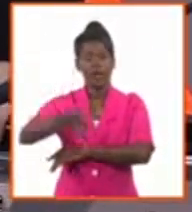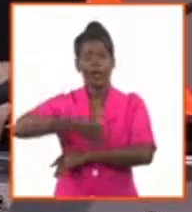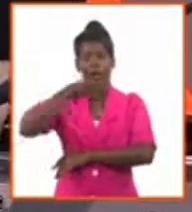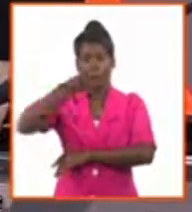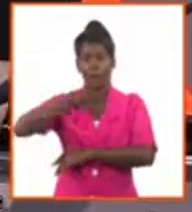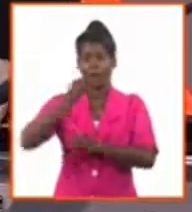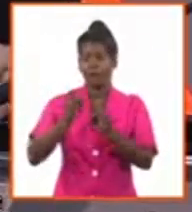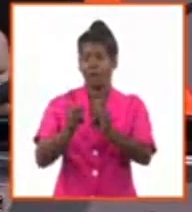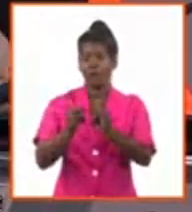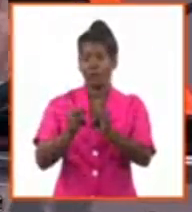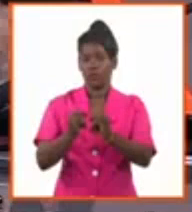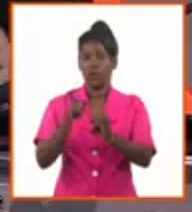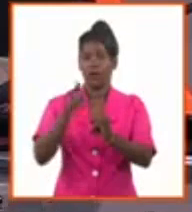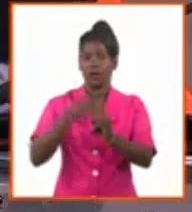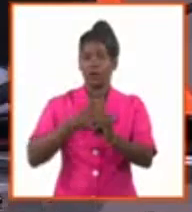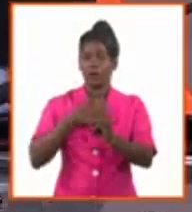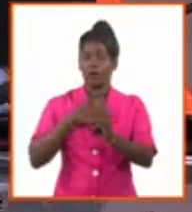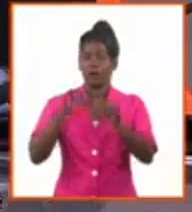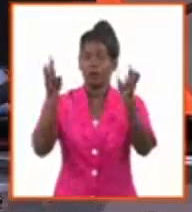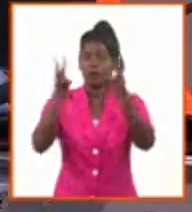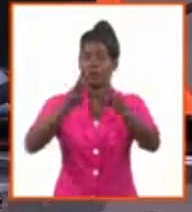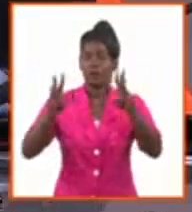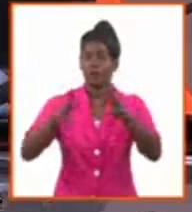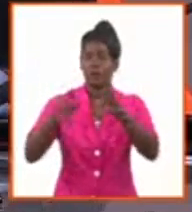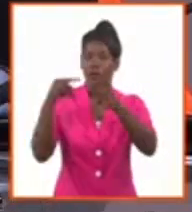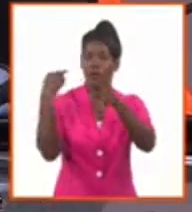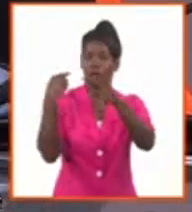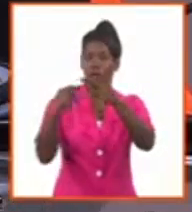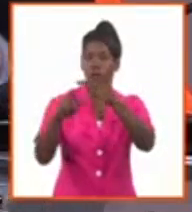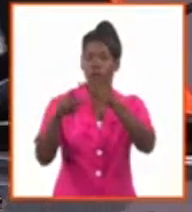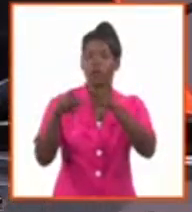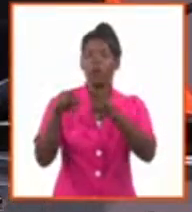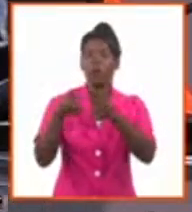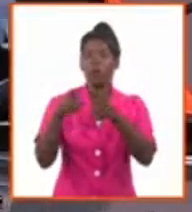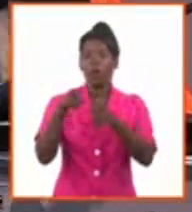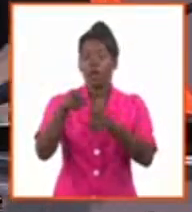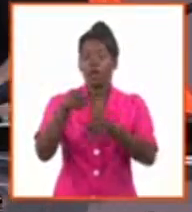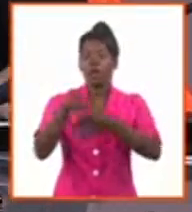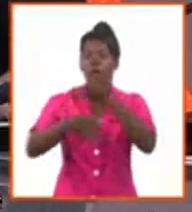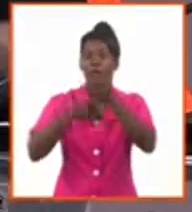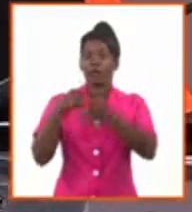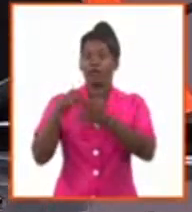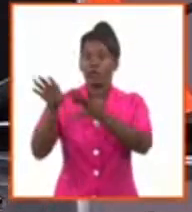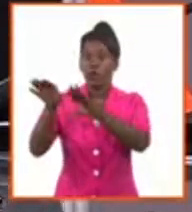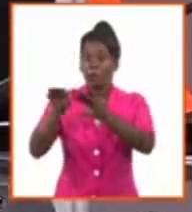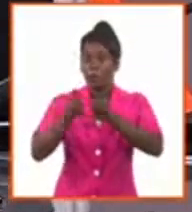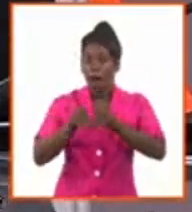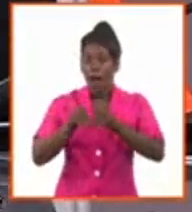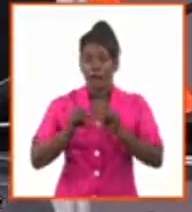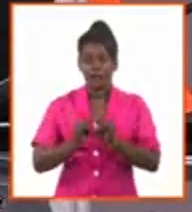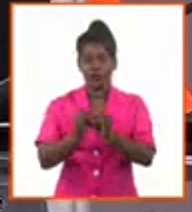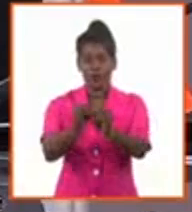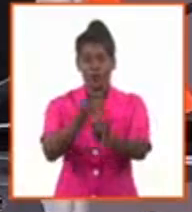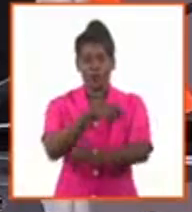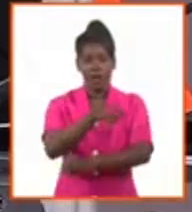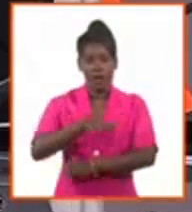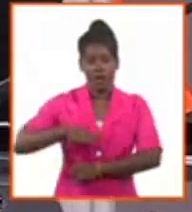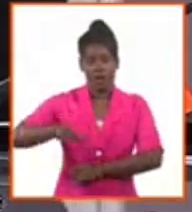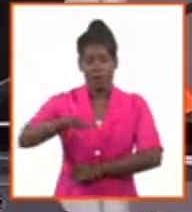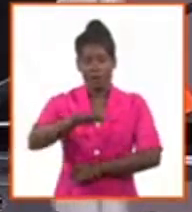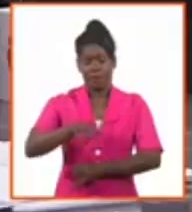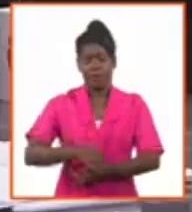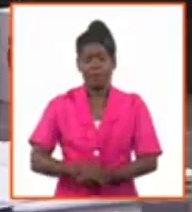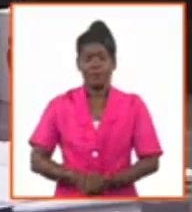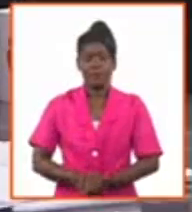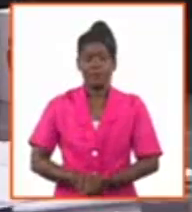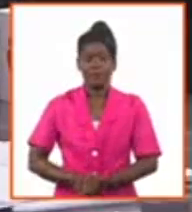Instituto de Meteorología a través de su canal de Telegram y de otras pues redes sociales, y que nosotros también pues los estaremos actualizando acá en la